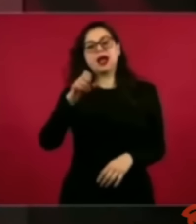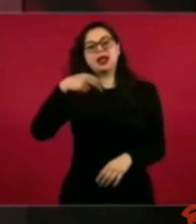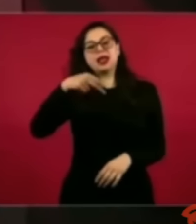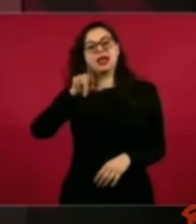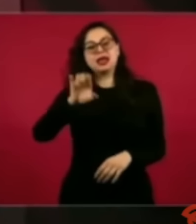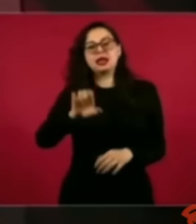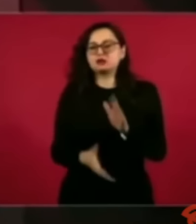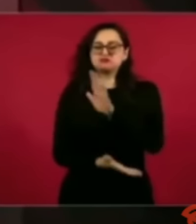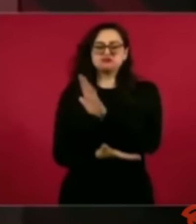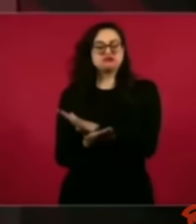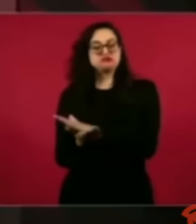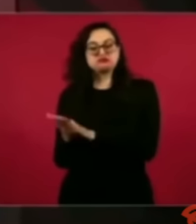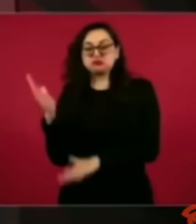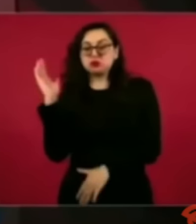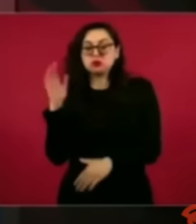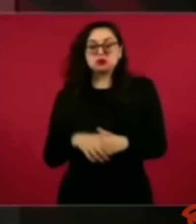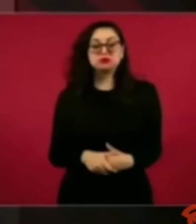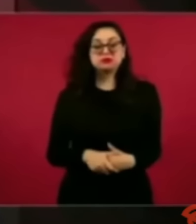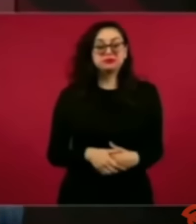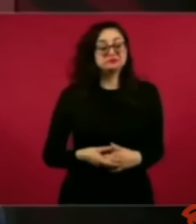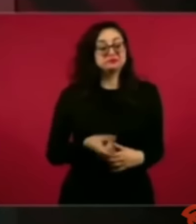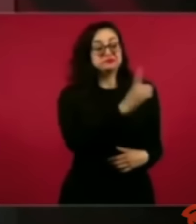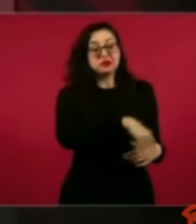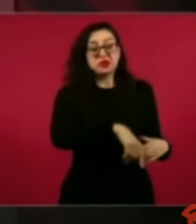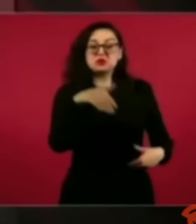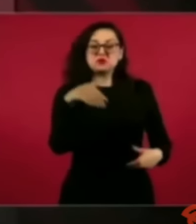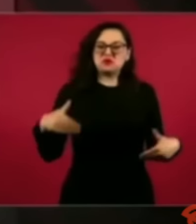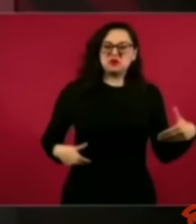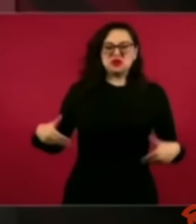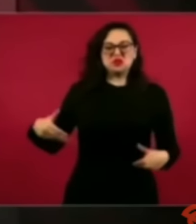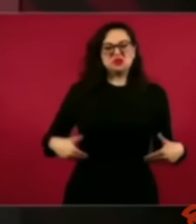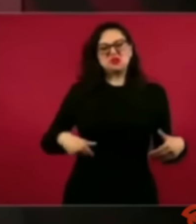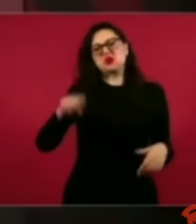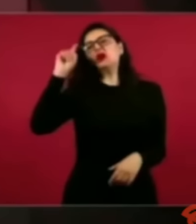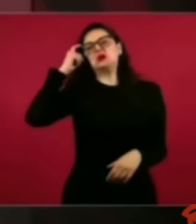que van a estar molestos conmigo.